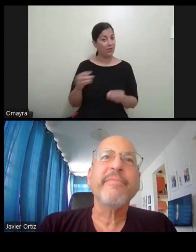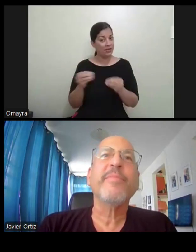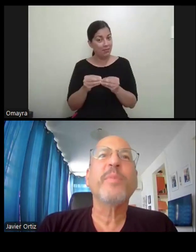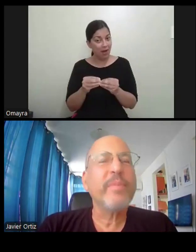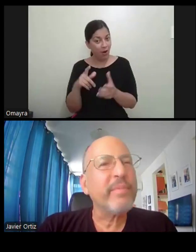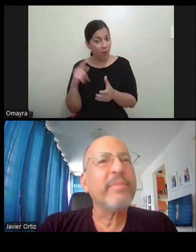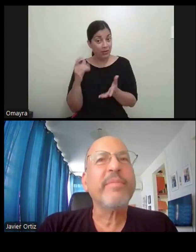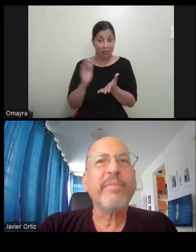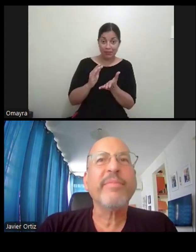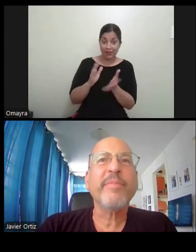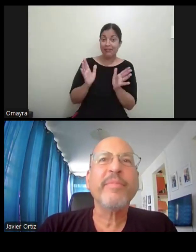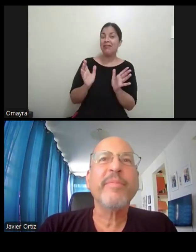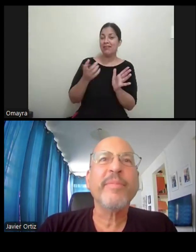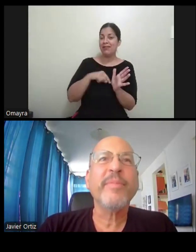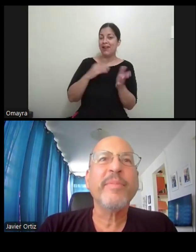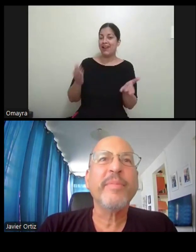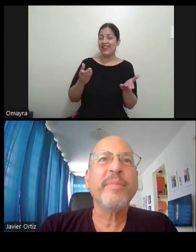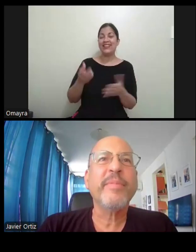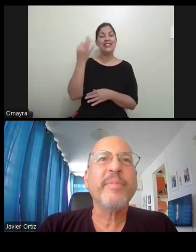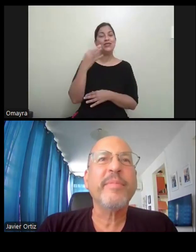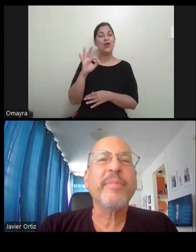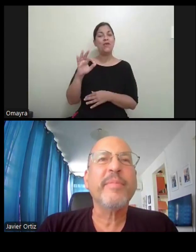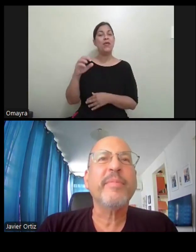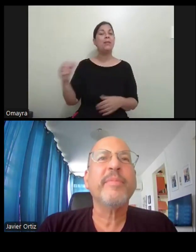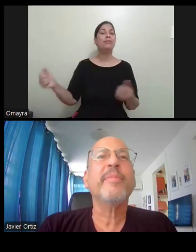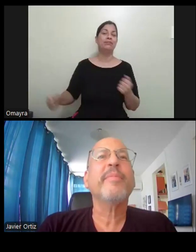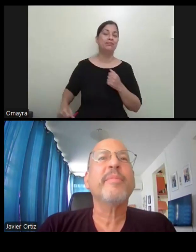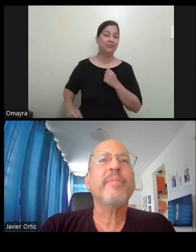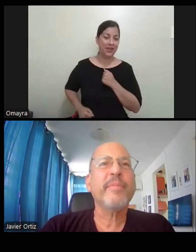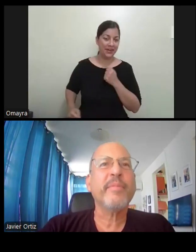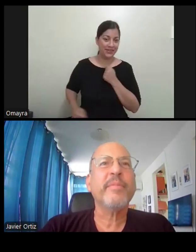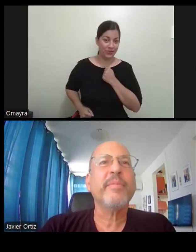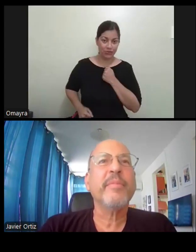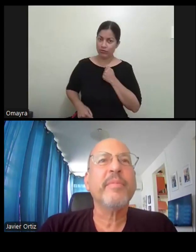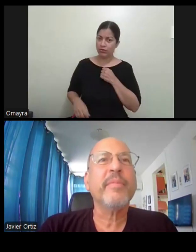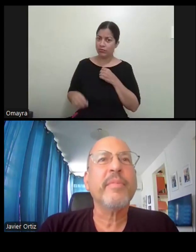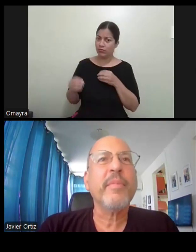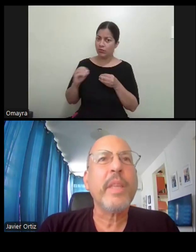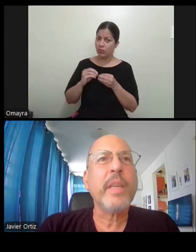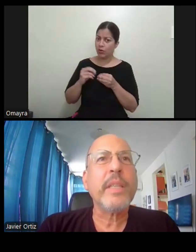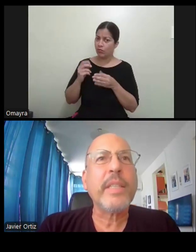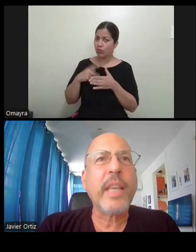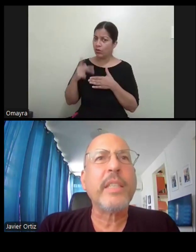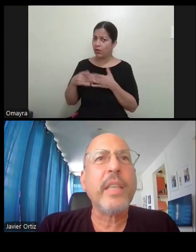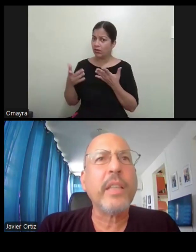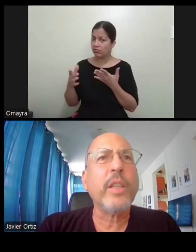martes menos. Aquí estamos 19 de mayo. ¿Y qué número de programa es? A ver si Javier se